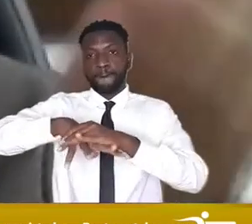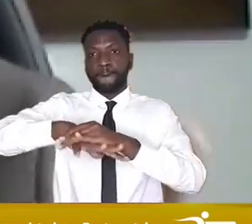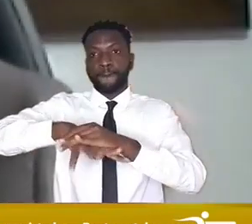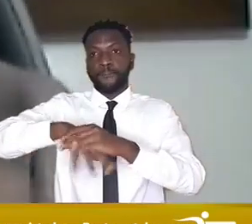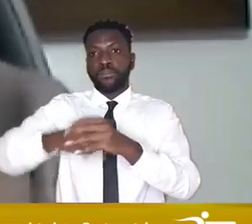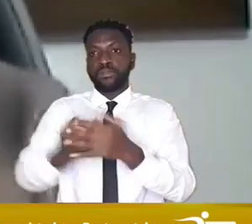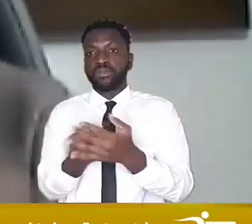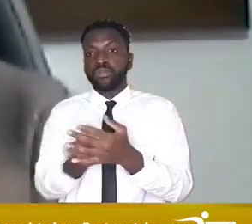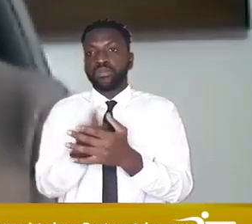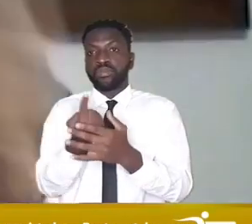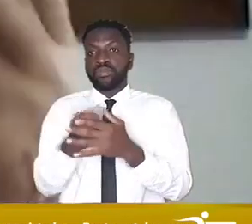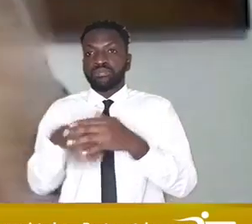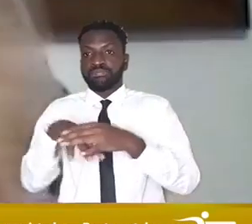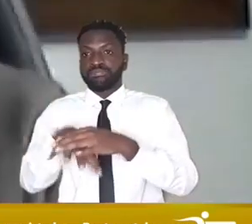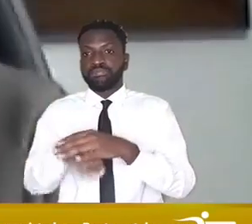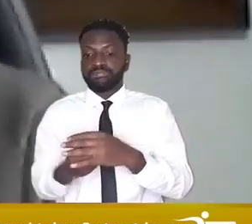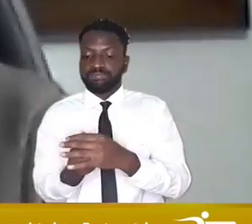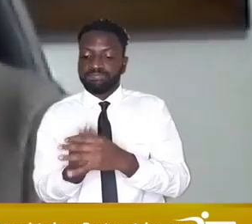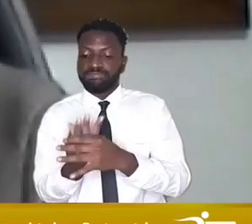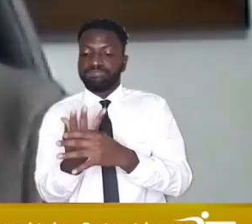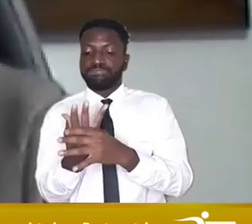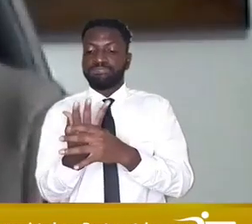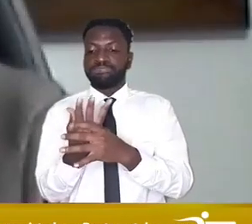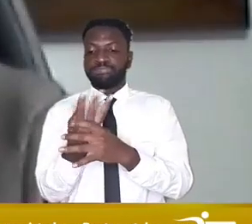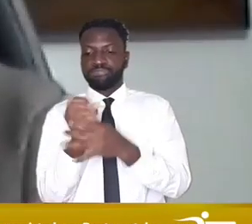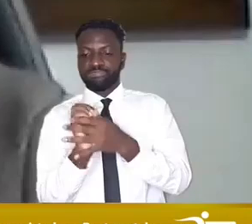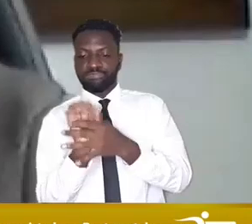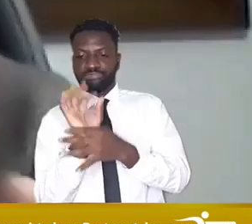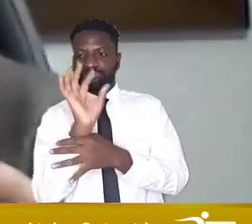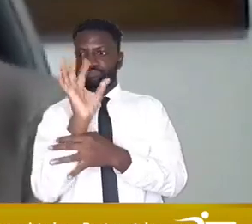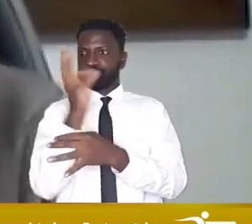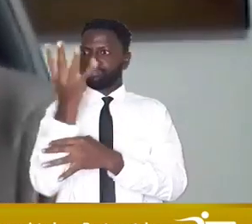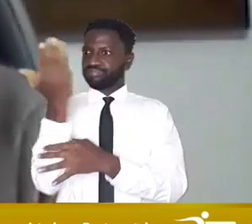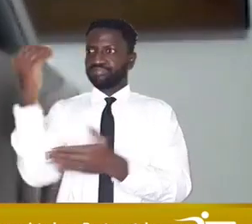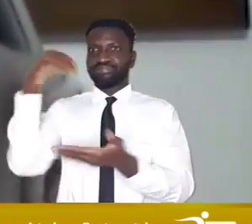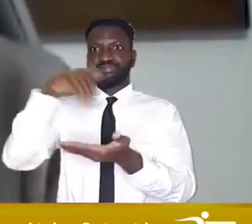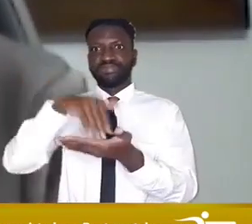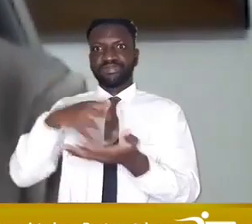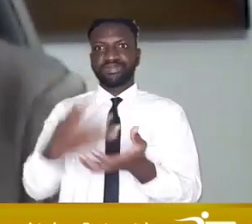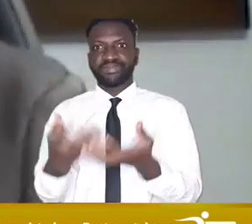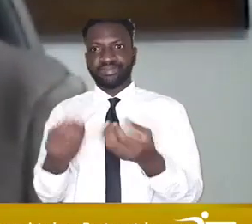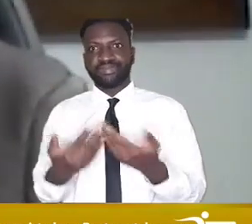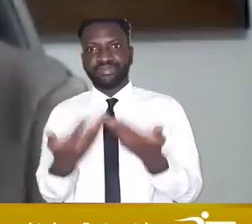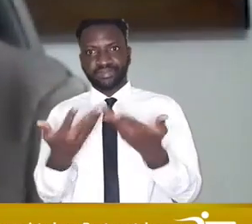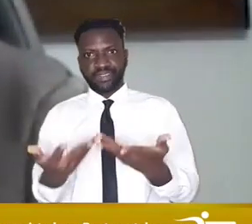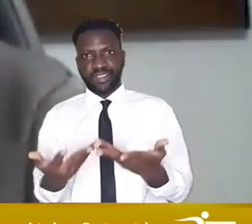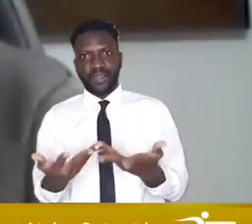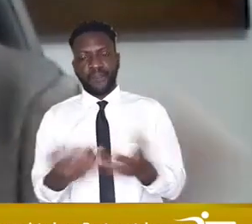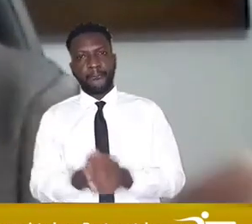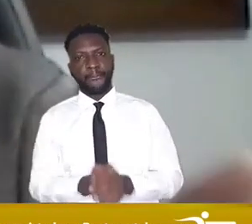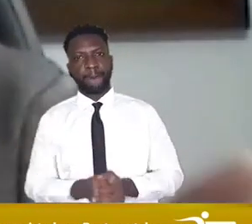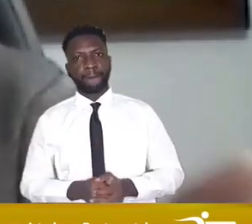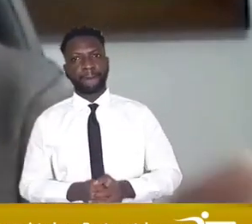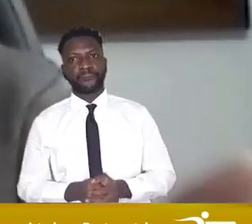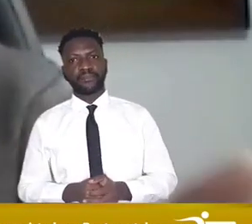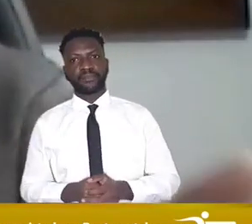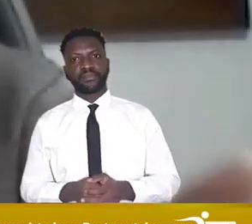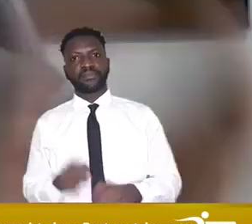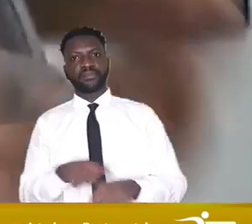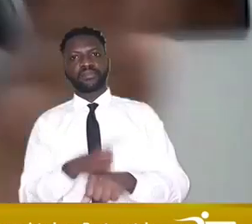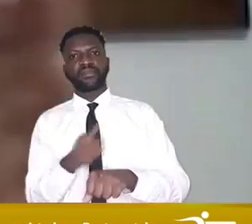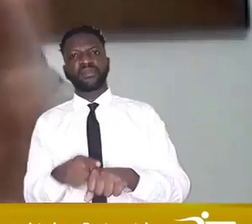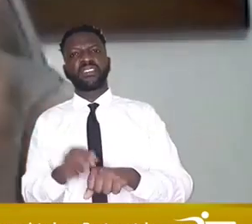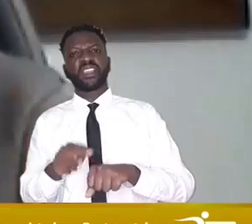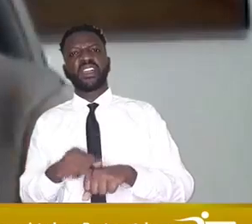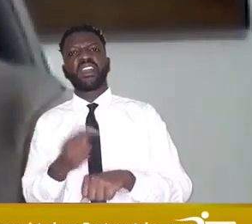empieza a regar y florece otra vez, se dé. Entonces, el Señor dice, ¿qué